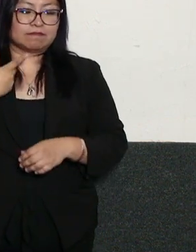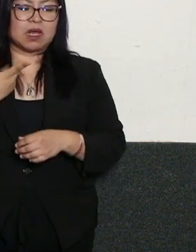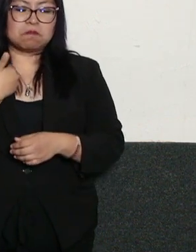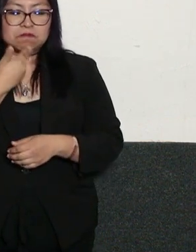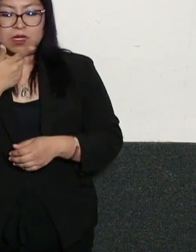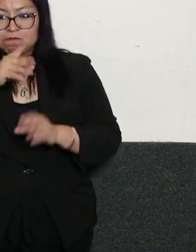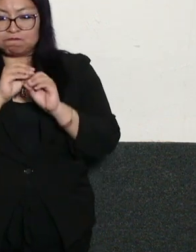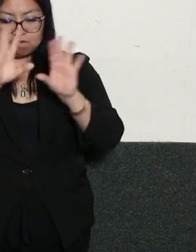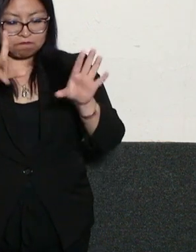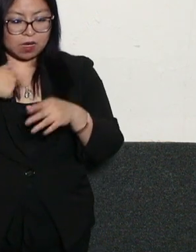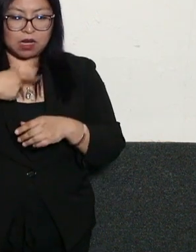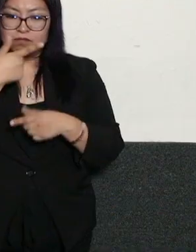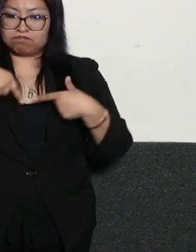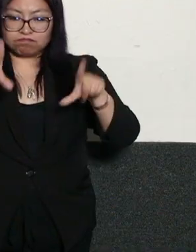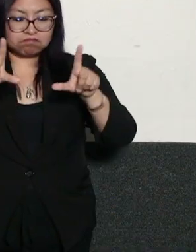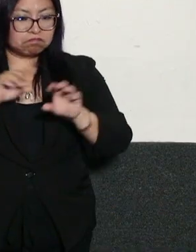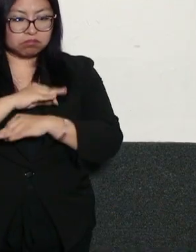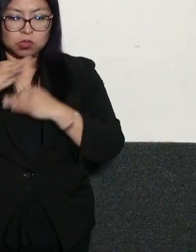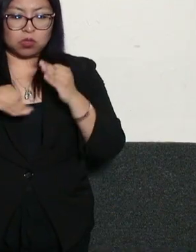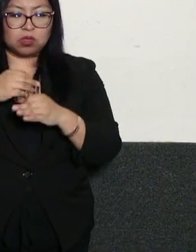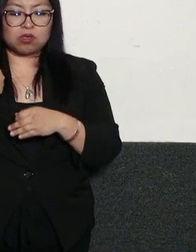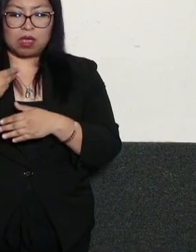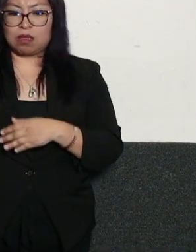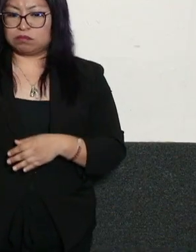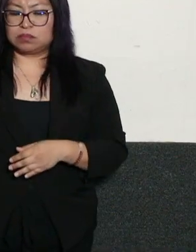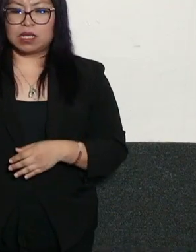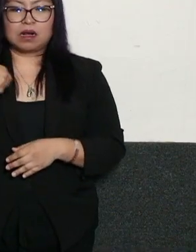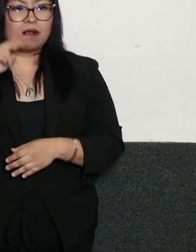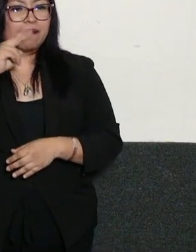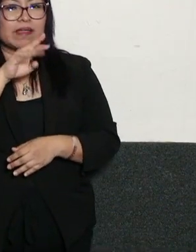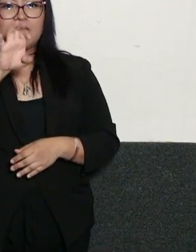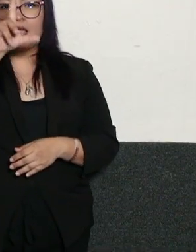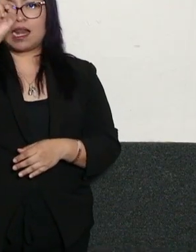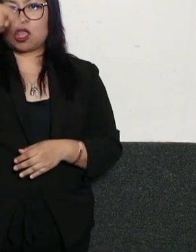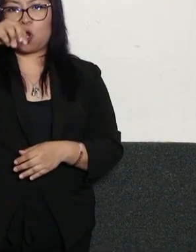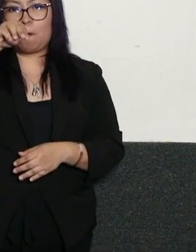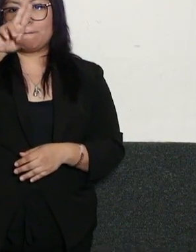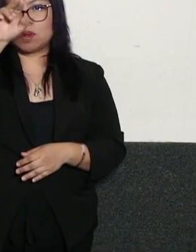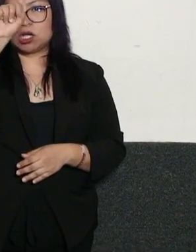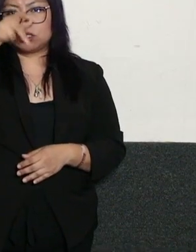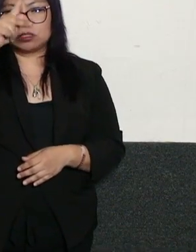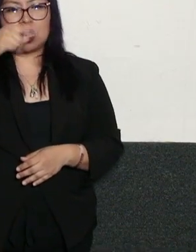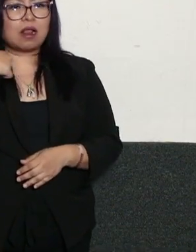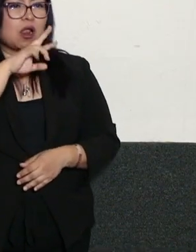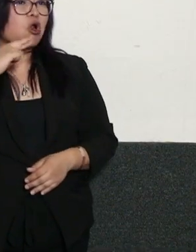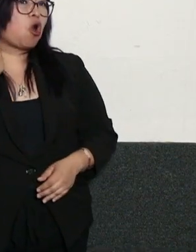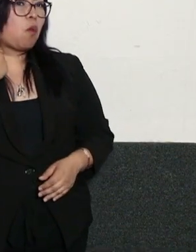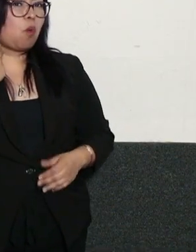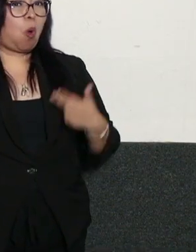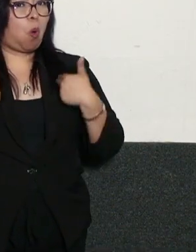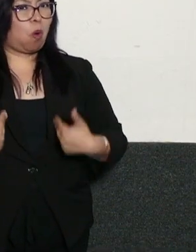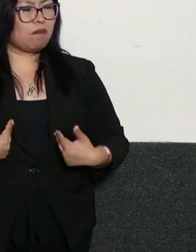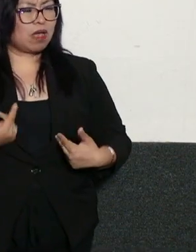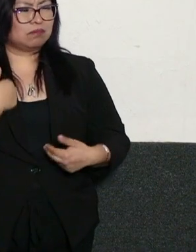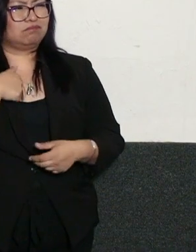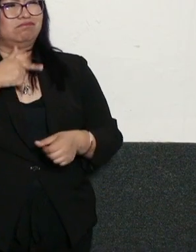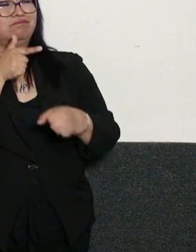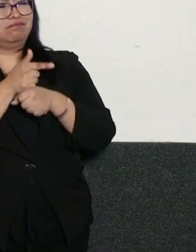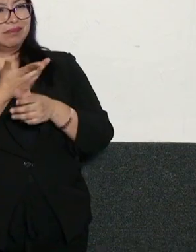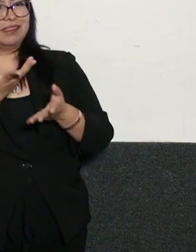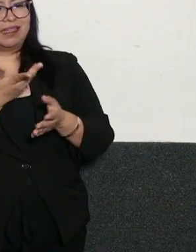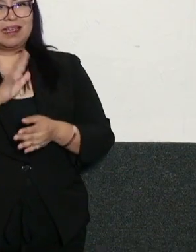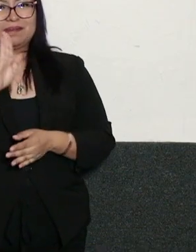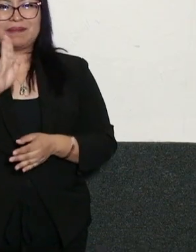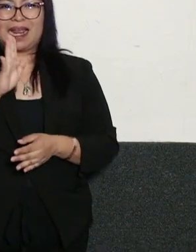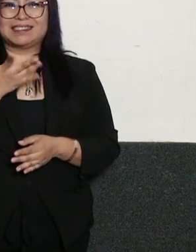gracias. Fíjate que veía una nota hace poco de Elon Musk con que lanzó unos robots humanoides, no sabía si creerla o no porque suena